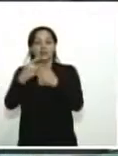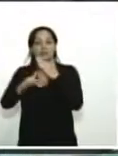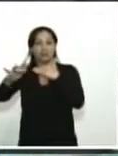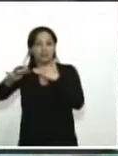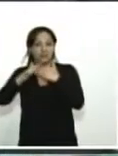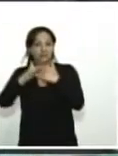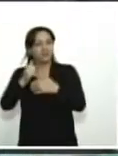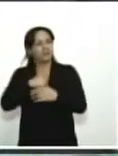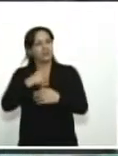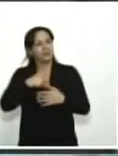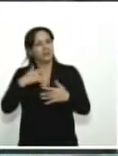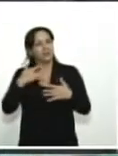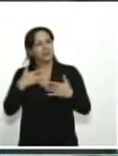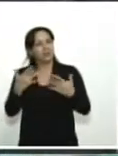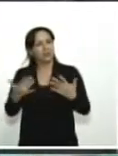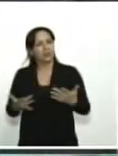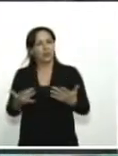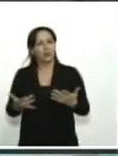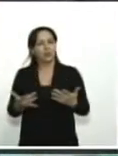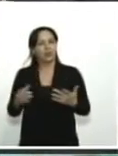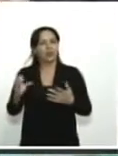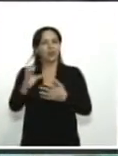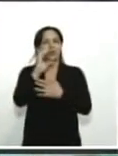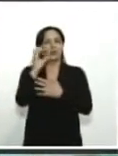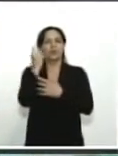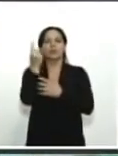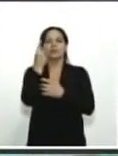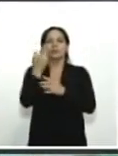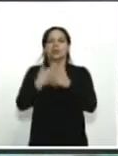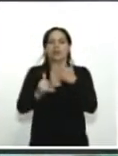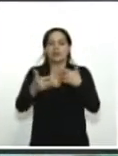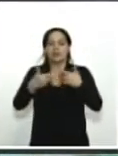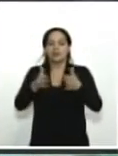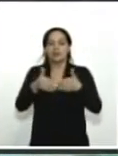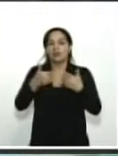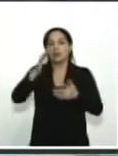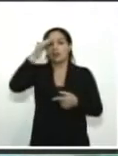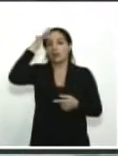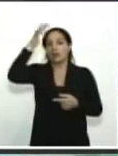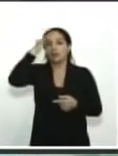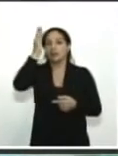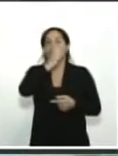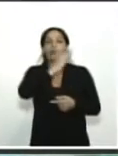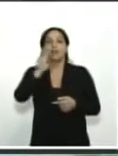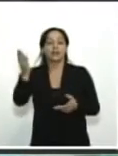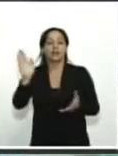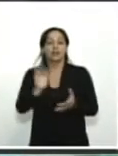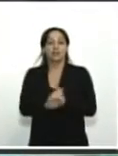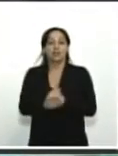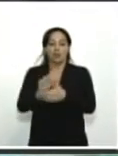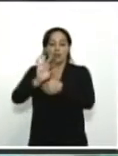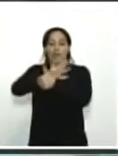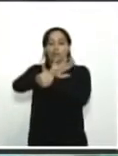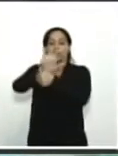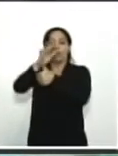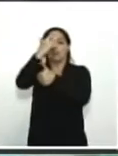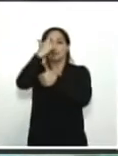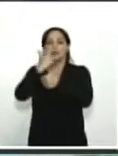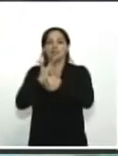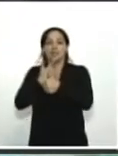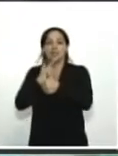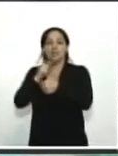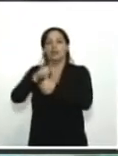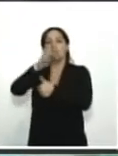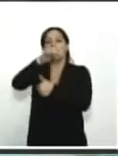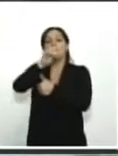A uno le queda la sensación de que en Colombia solo hay San Andrés, Cartagena, Barranquilla, Santa Marta, el Golfo